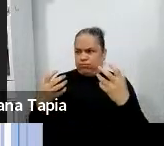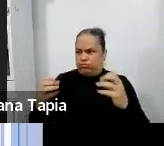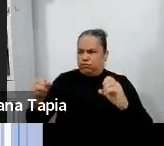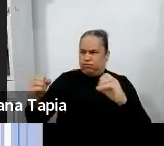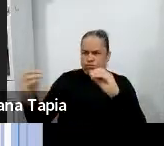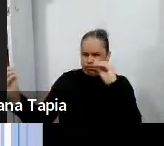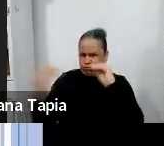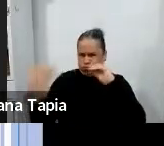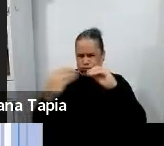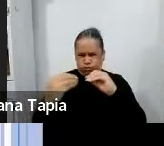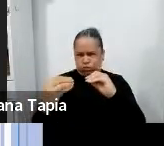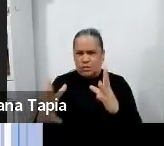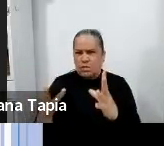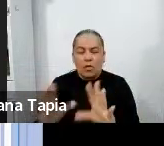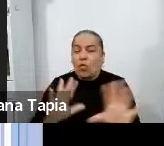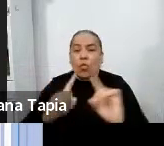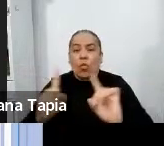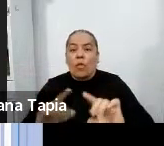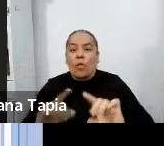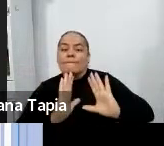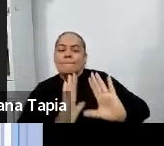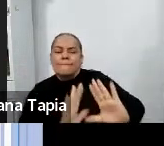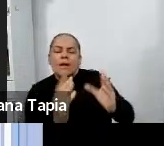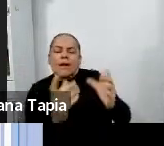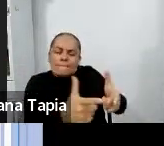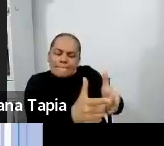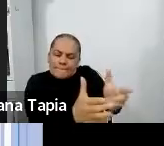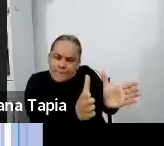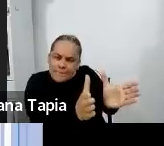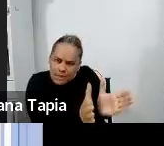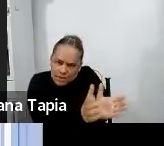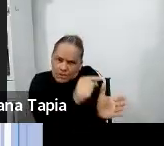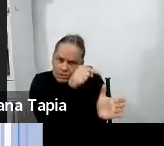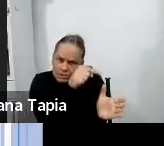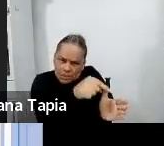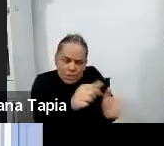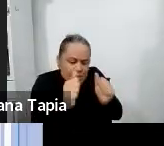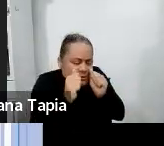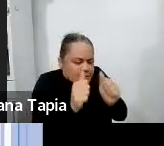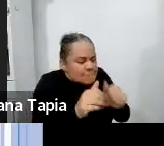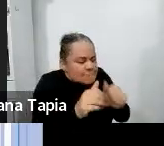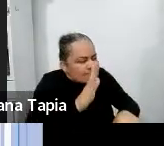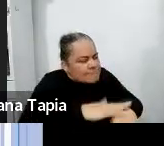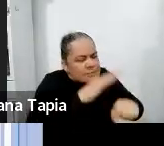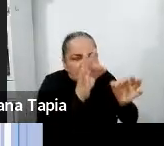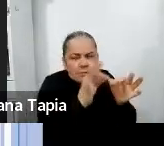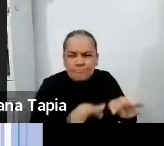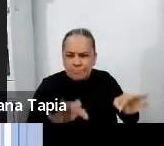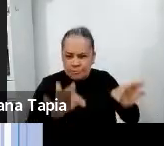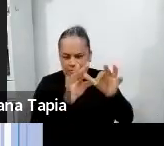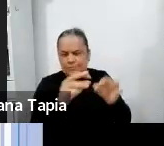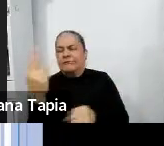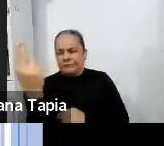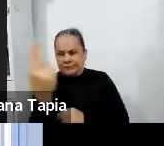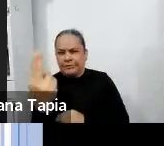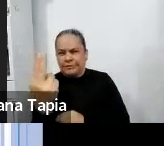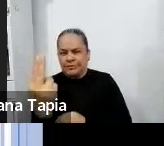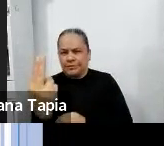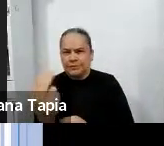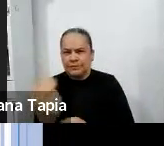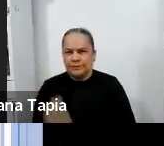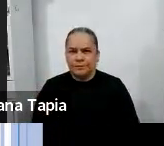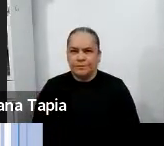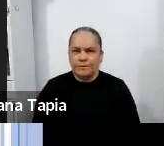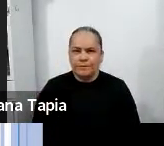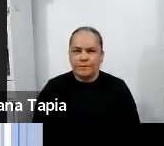atención idónea, para saber qué hacer con ellos y de algún modo lo que se pudiese convertir en una urgencia de salud